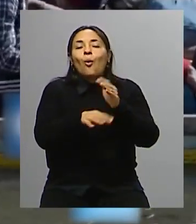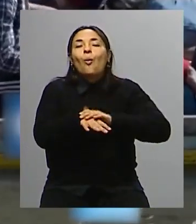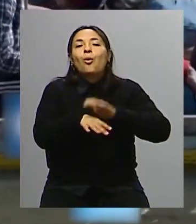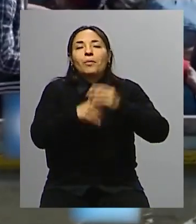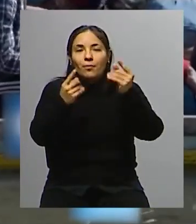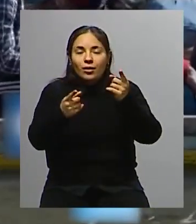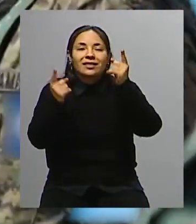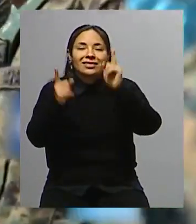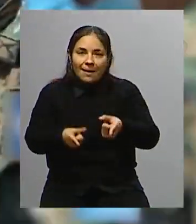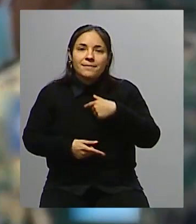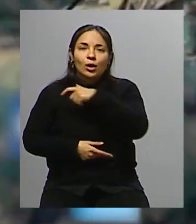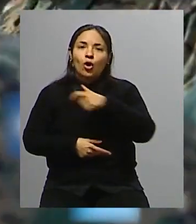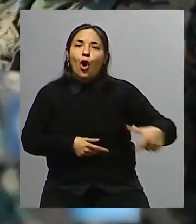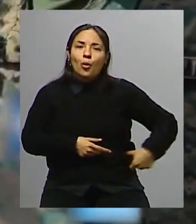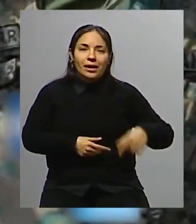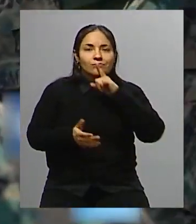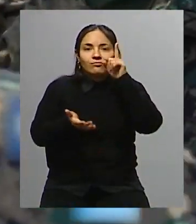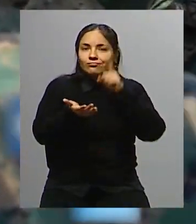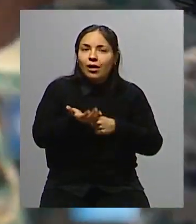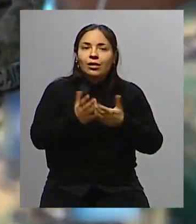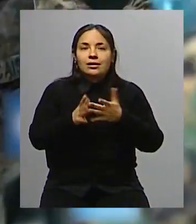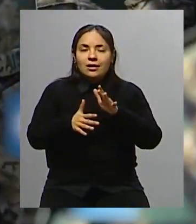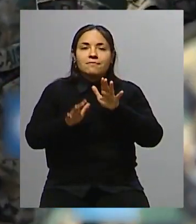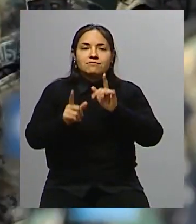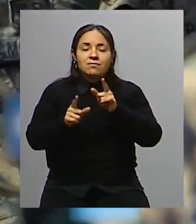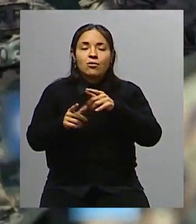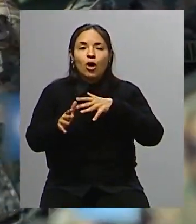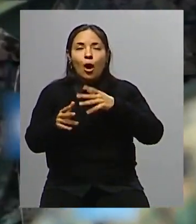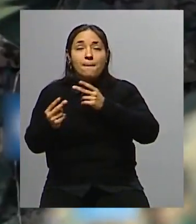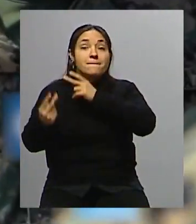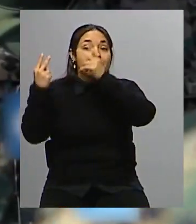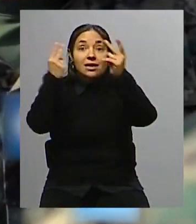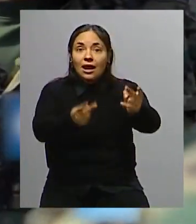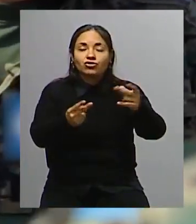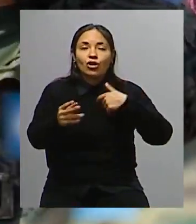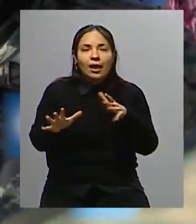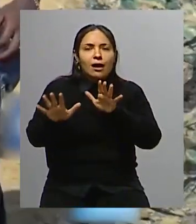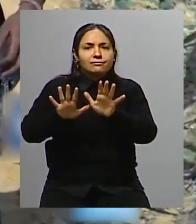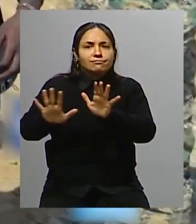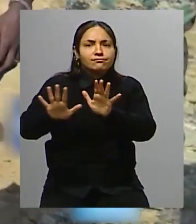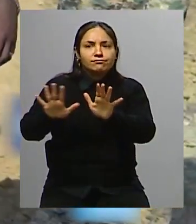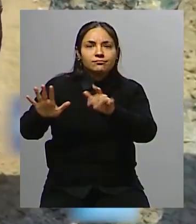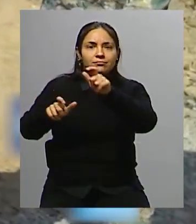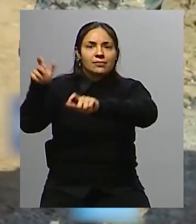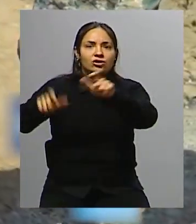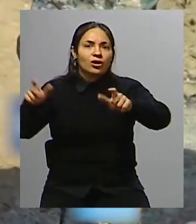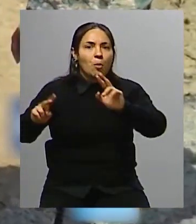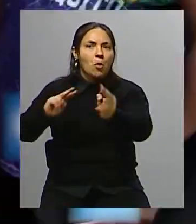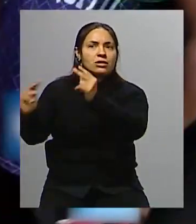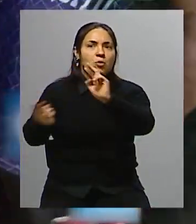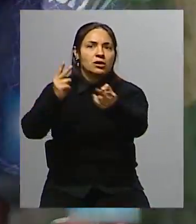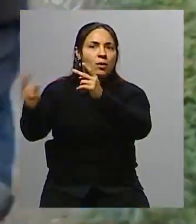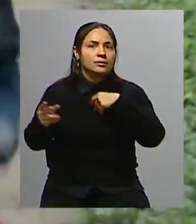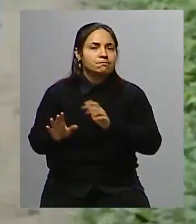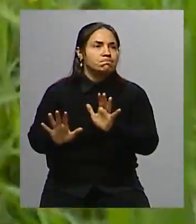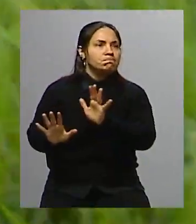como última instancia tratar de contener a la migración y lo que generan es la muerte de las personas migrantes, así tan crudo como suena.